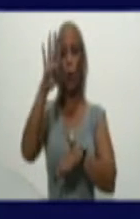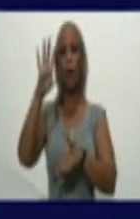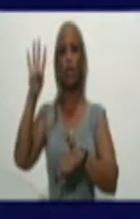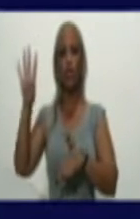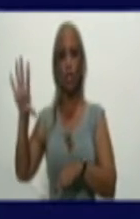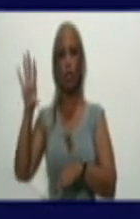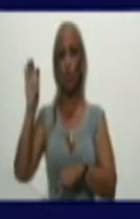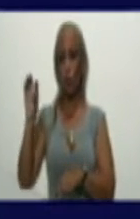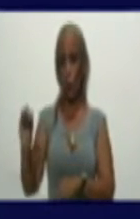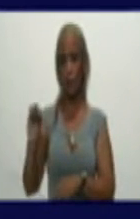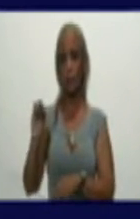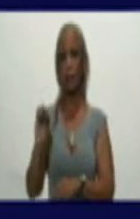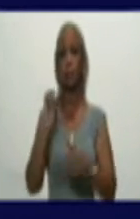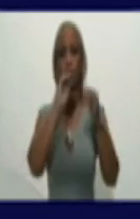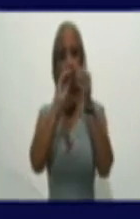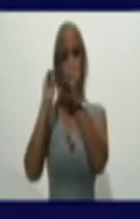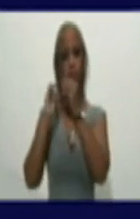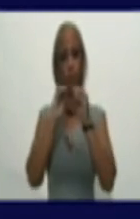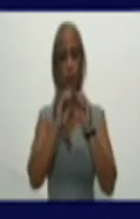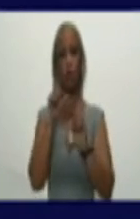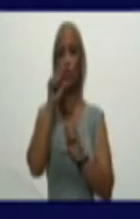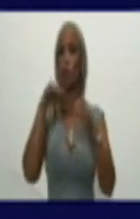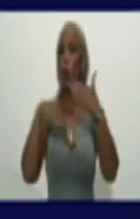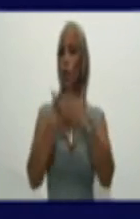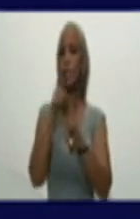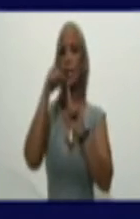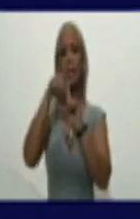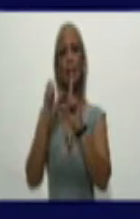450 casos en los últimos 15 días y una tasa de